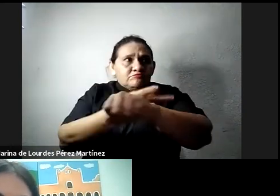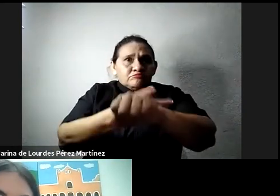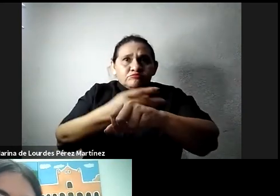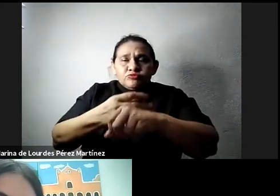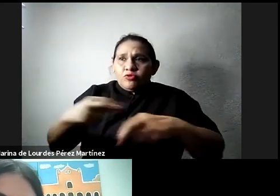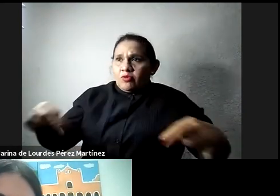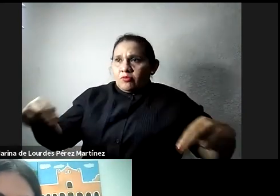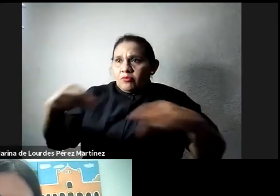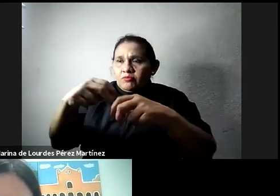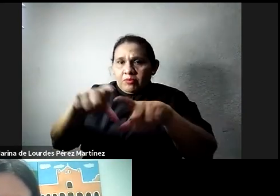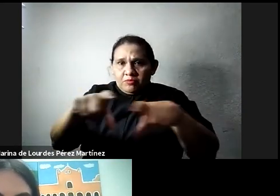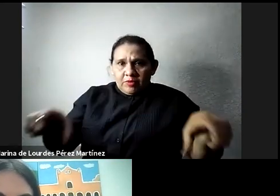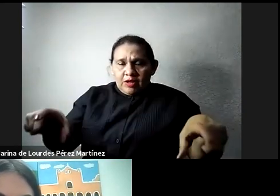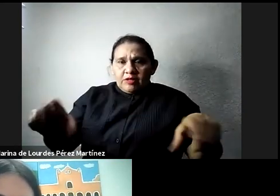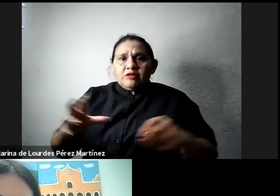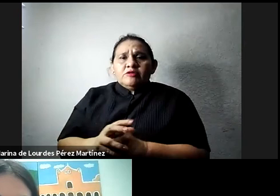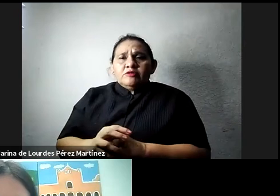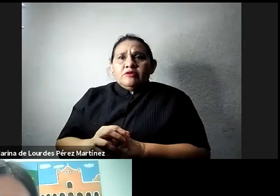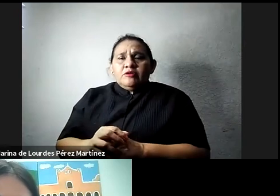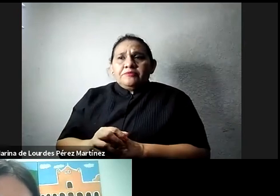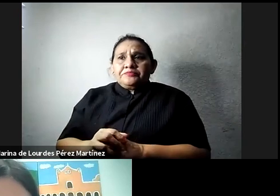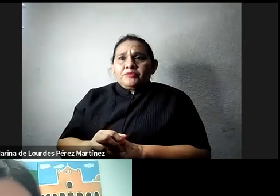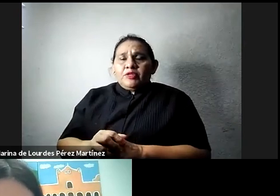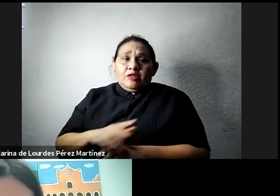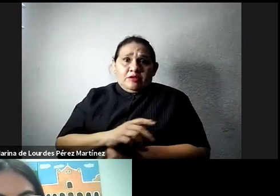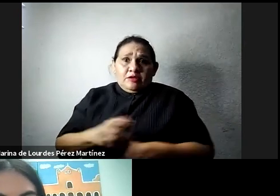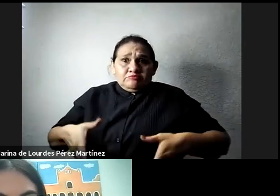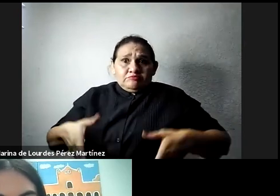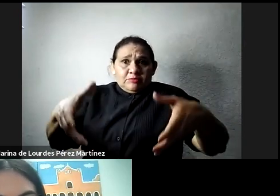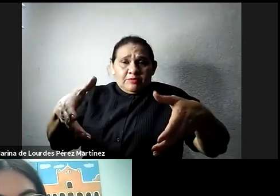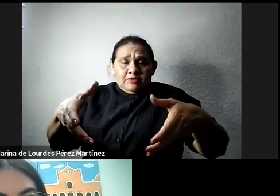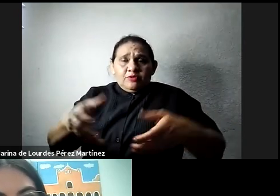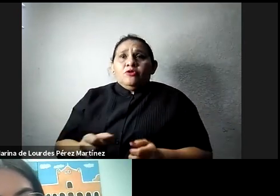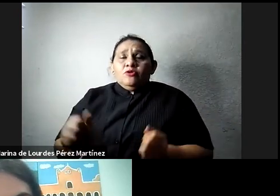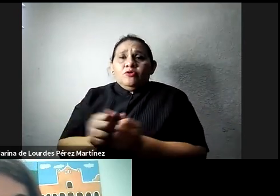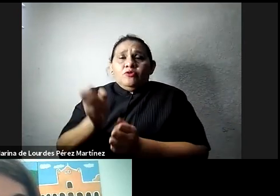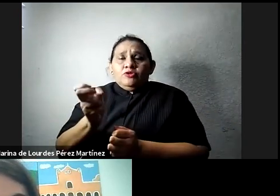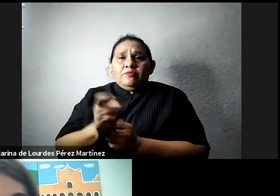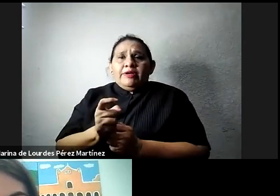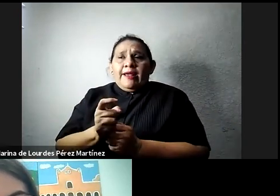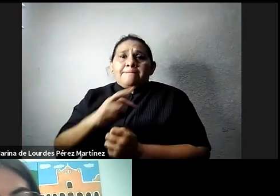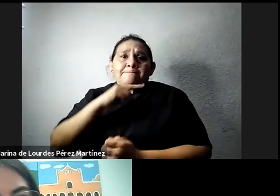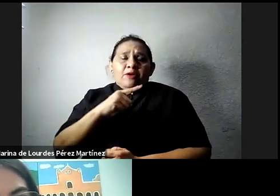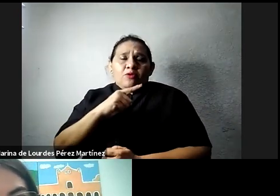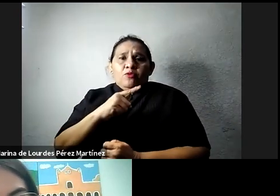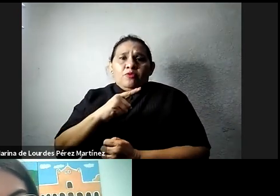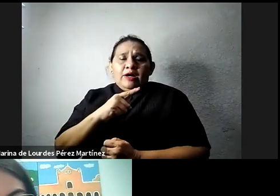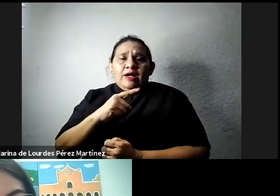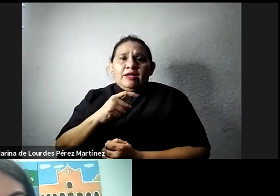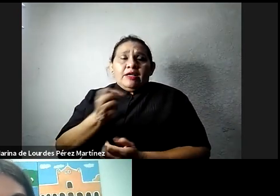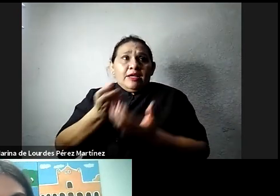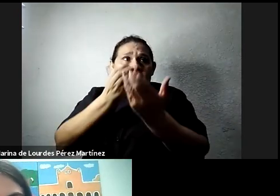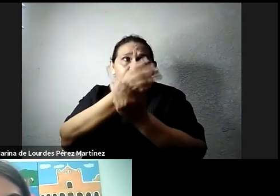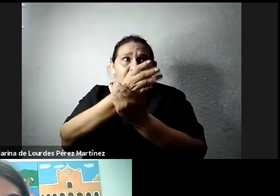están sus accesos, ¿no? En la vía pública. Y esto con el objetivo de ir mejorando el acceso universal en